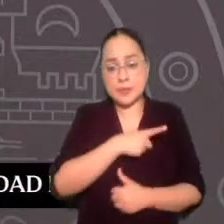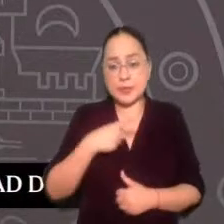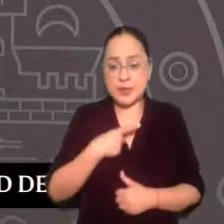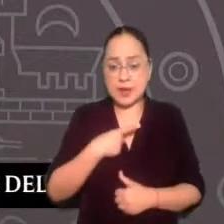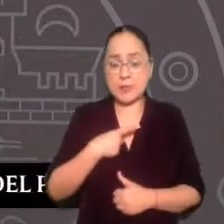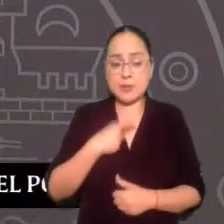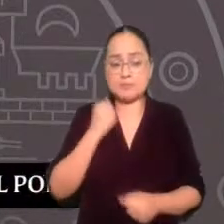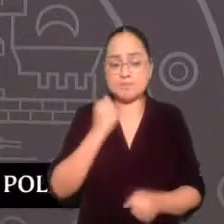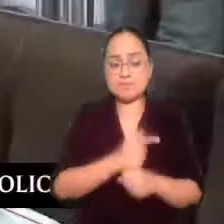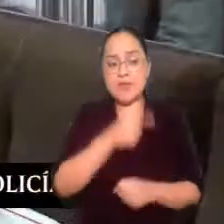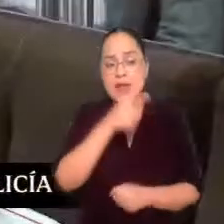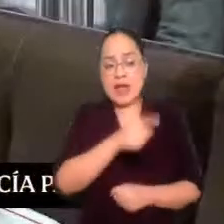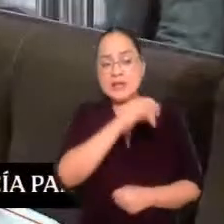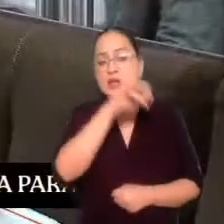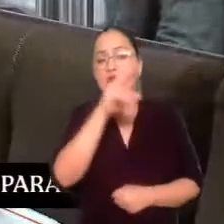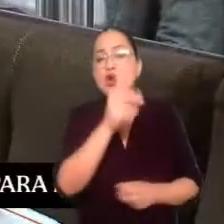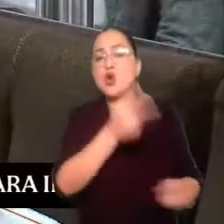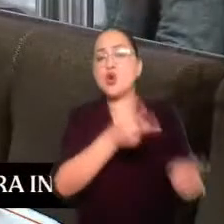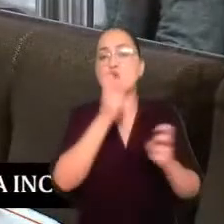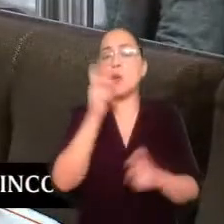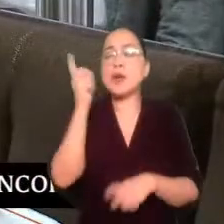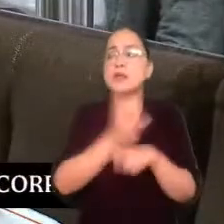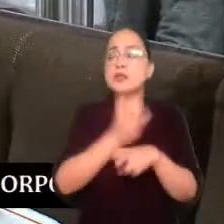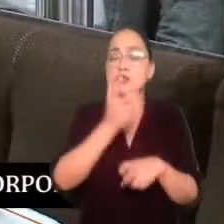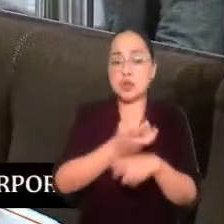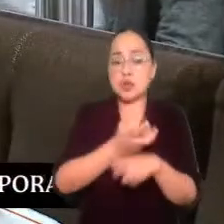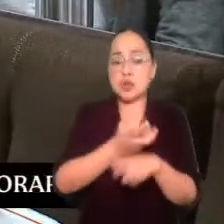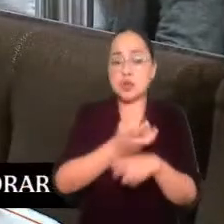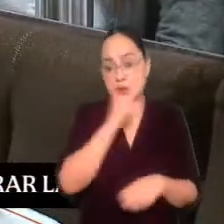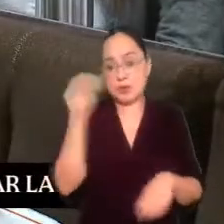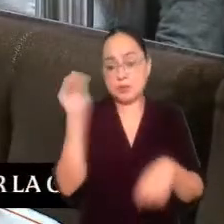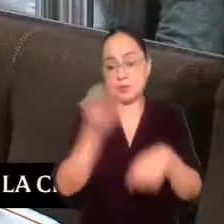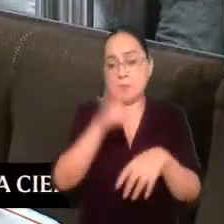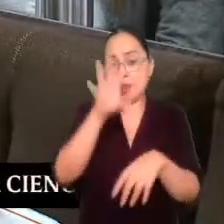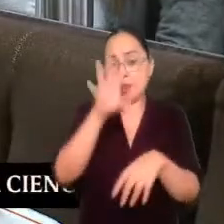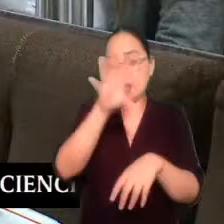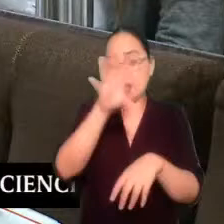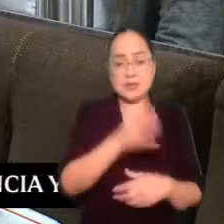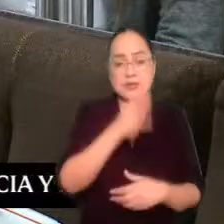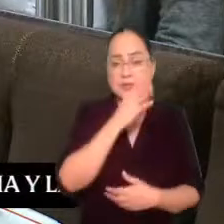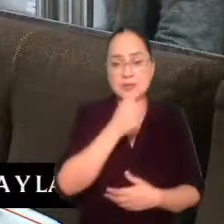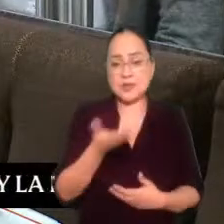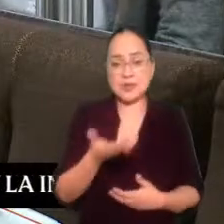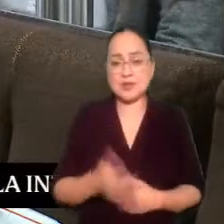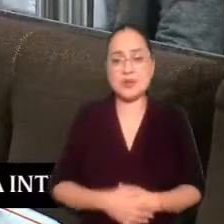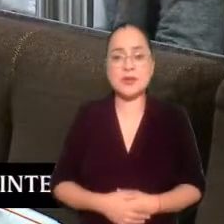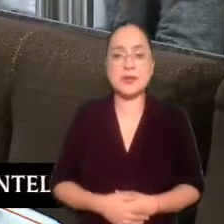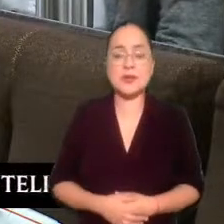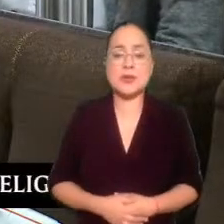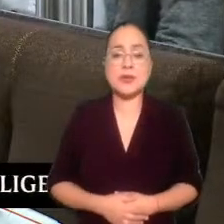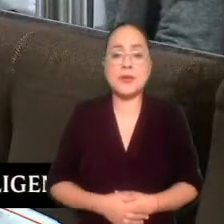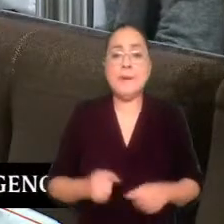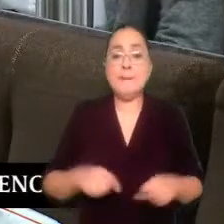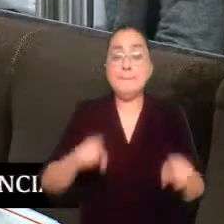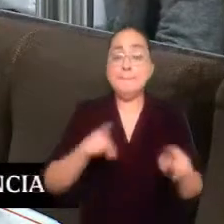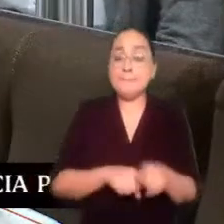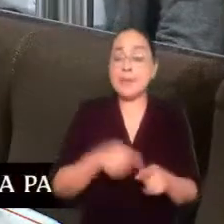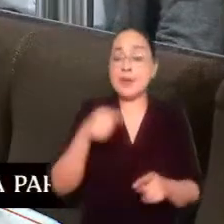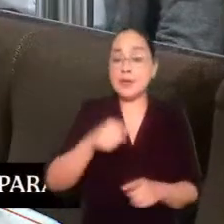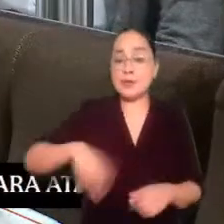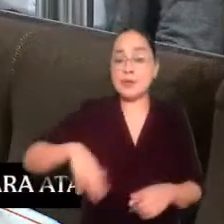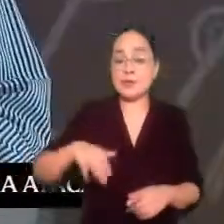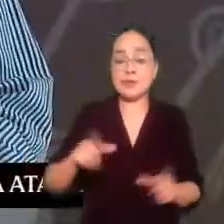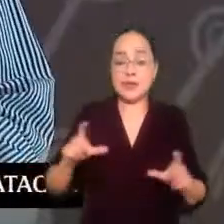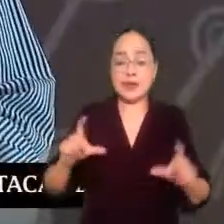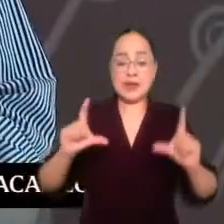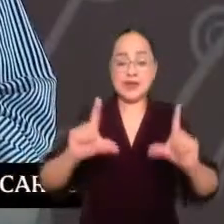regularizar. Entonces, ese tipo de delitos. Y cuando le decía lo de la placa, Juan